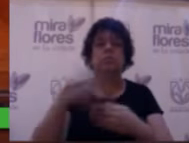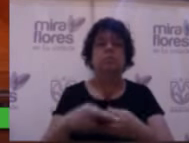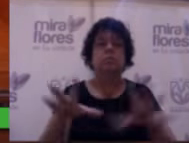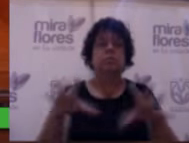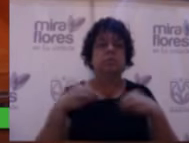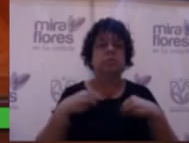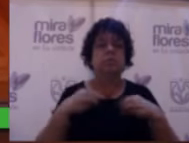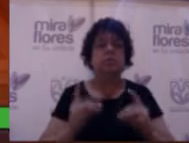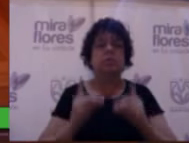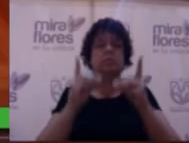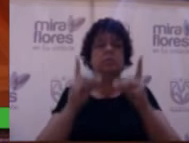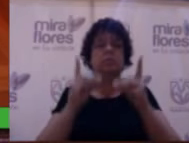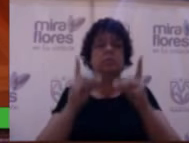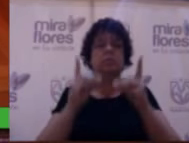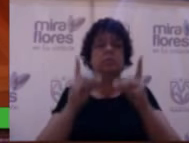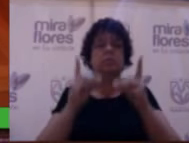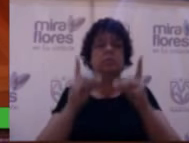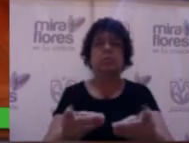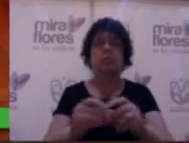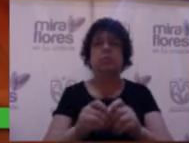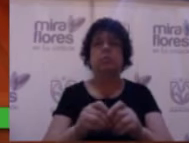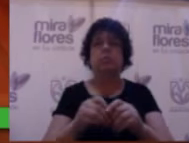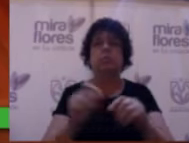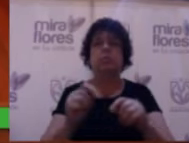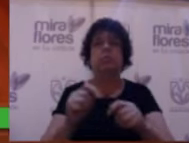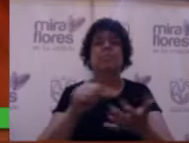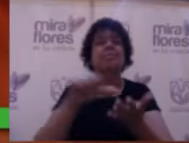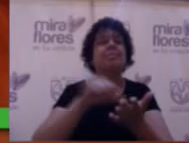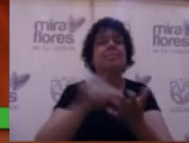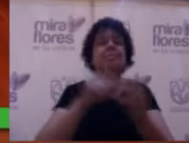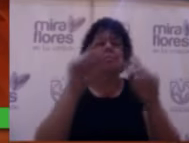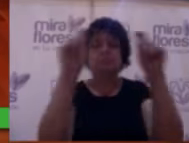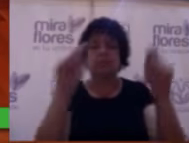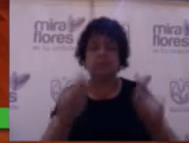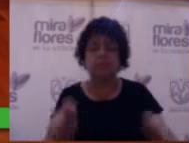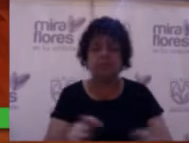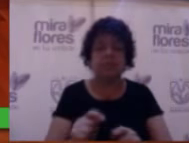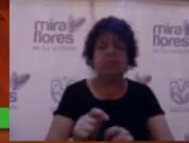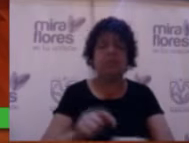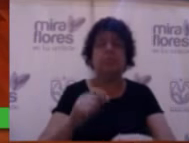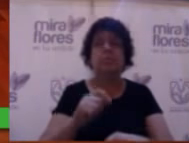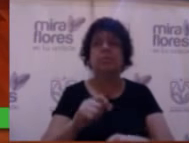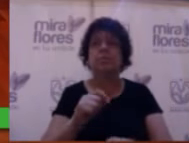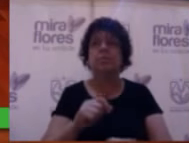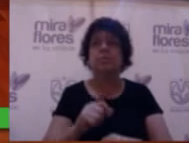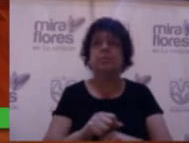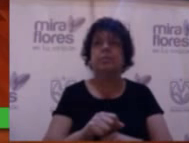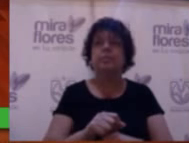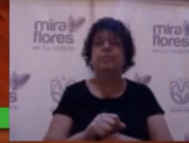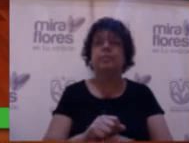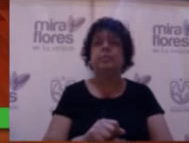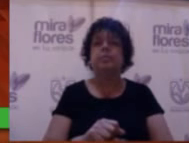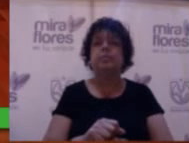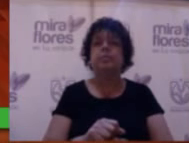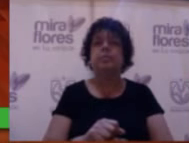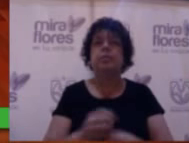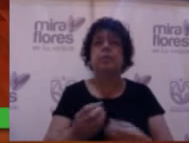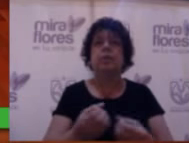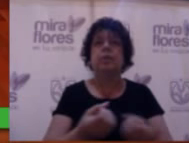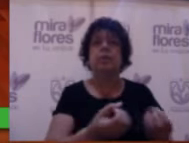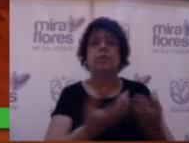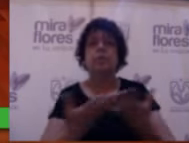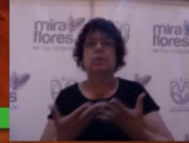donación consistente en la escultura tótem de acero inoxidable valorizada en 128.640 nuevos soles,